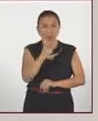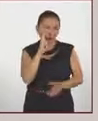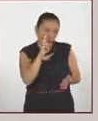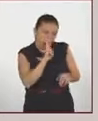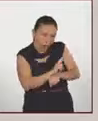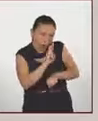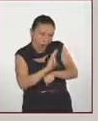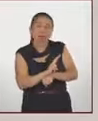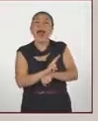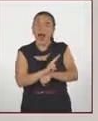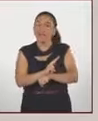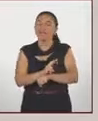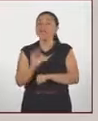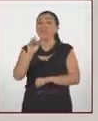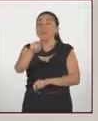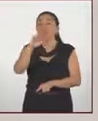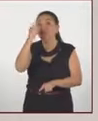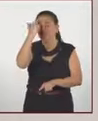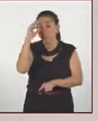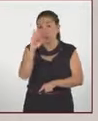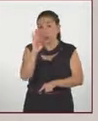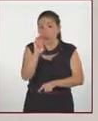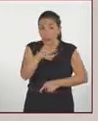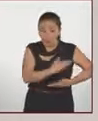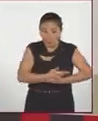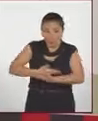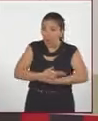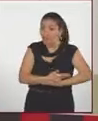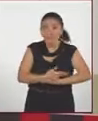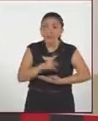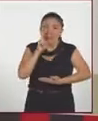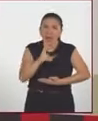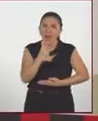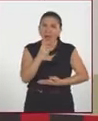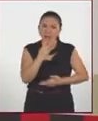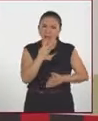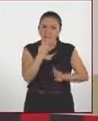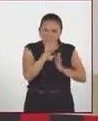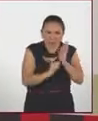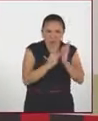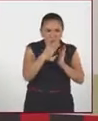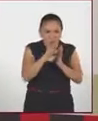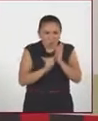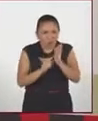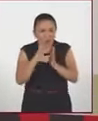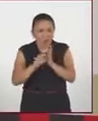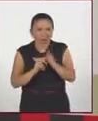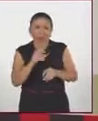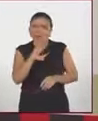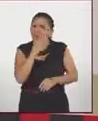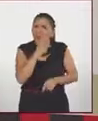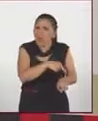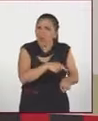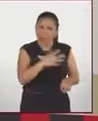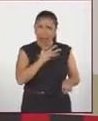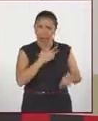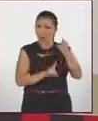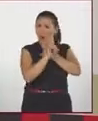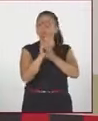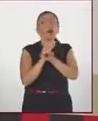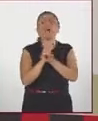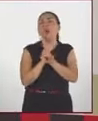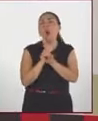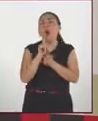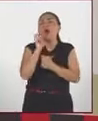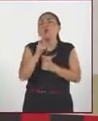que recordar que si nuestros bebés no hacen esto a estas edades, tampoco es como que chin, tiene algo mal, ¿no? Solamente es un rango